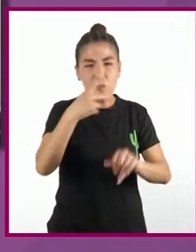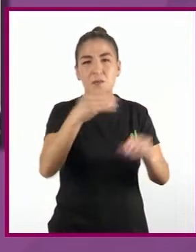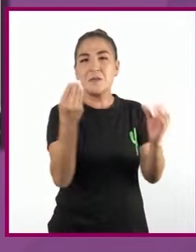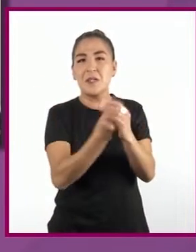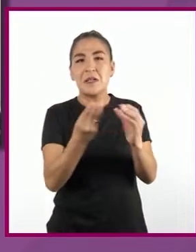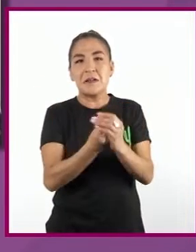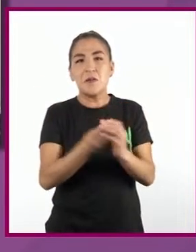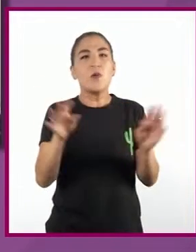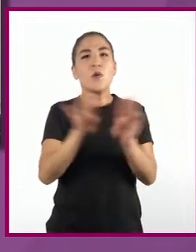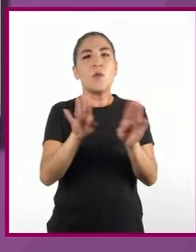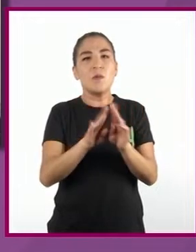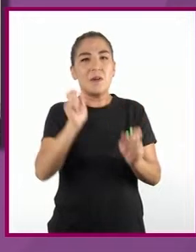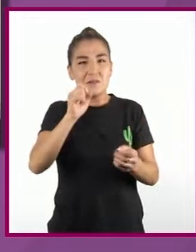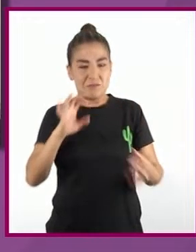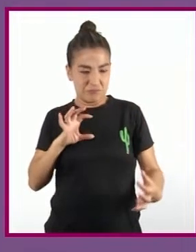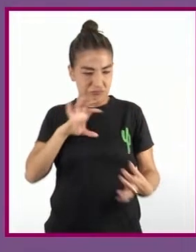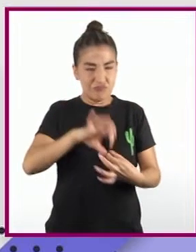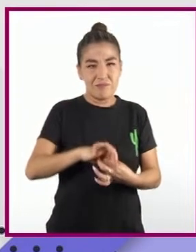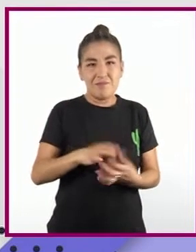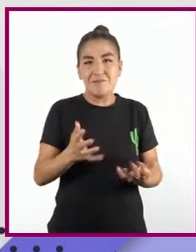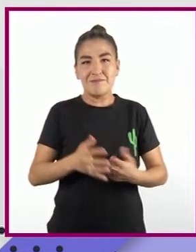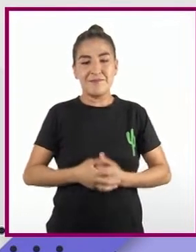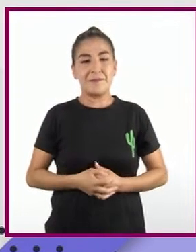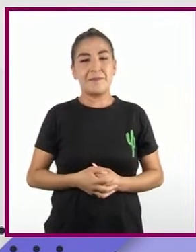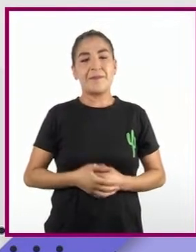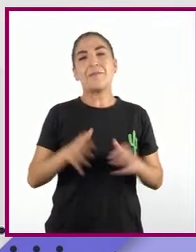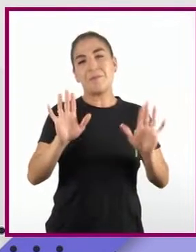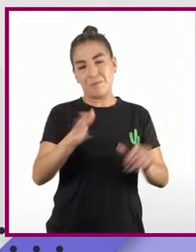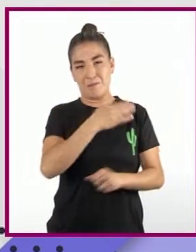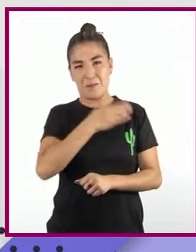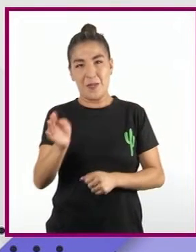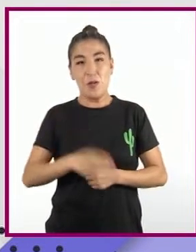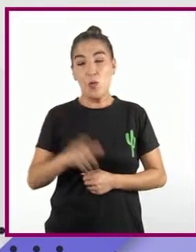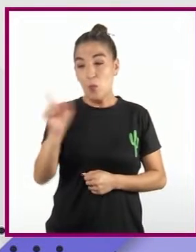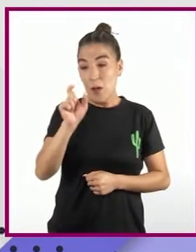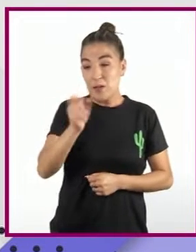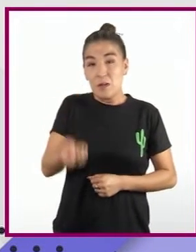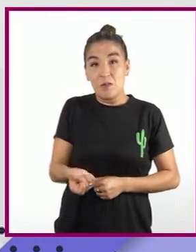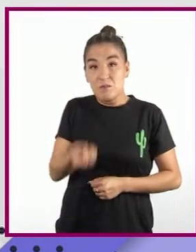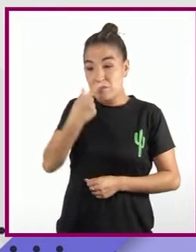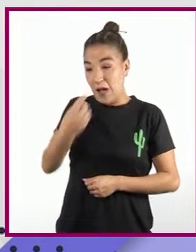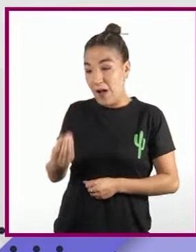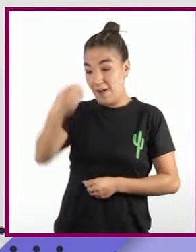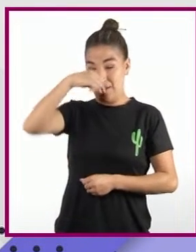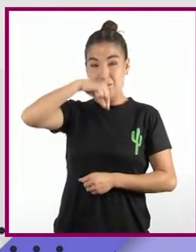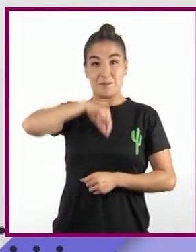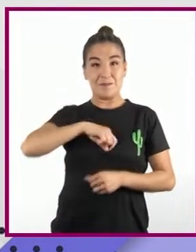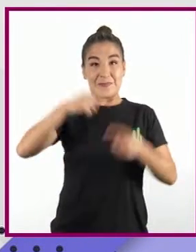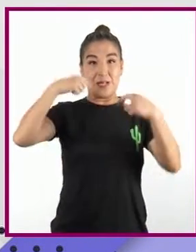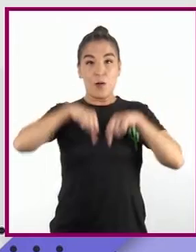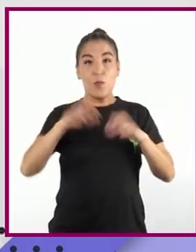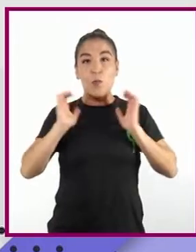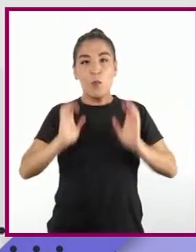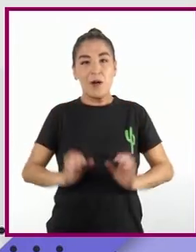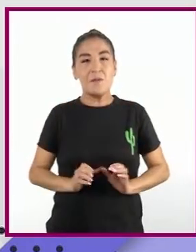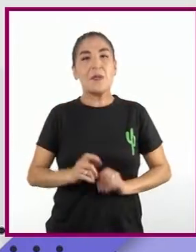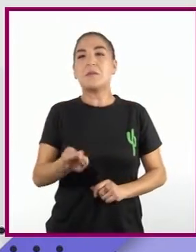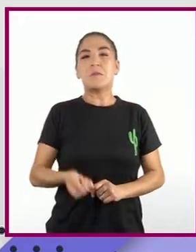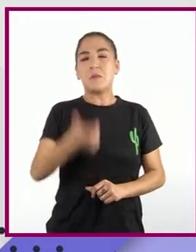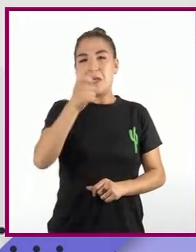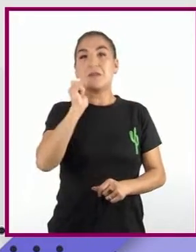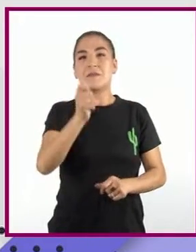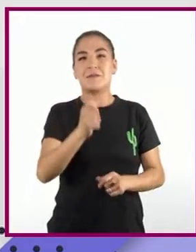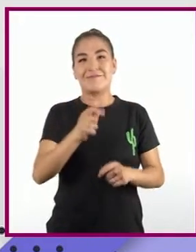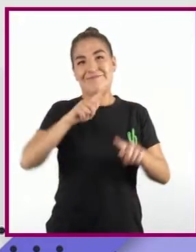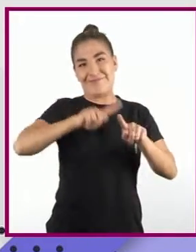están interactuando entre sí? Bueno, cuando un medicamento ingresa a nuestro organismo, primero debemos de saber que ingresa por